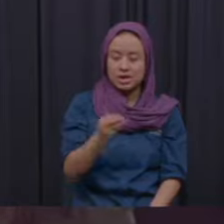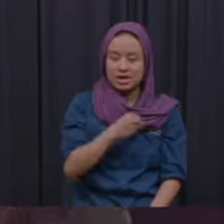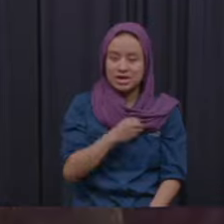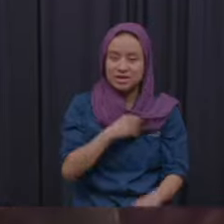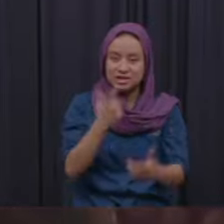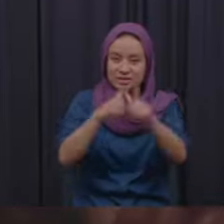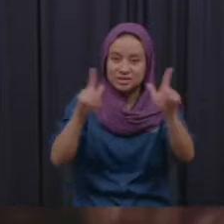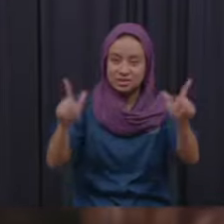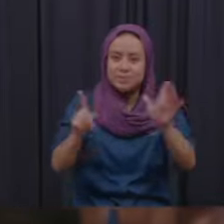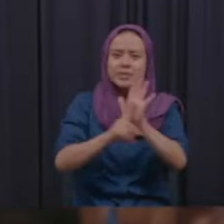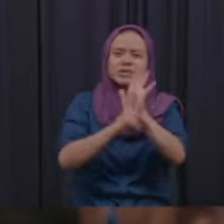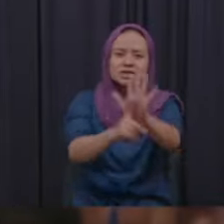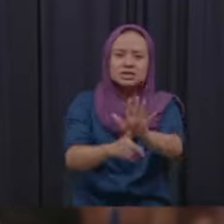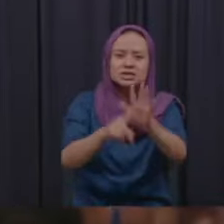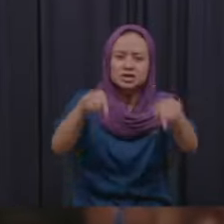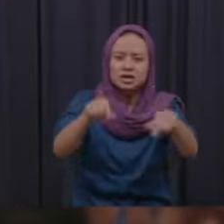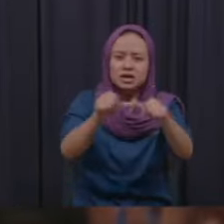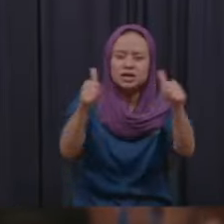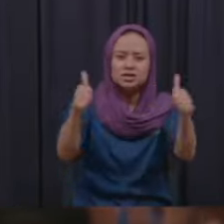Venga aquí delante y ore.